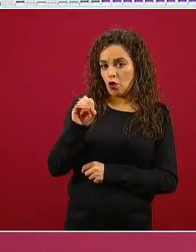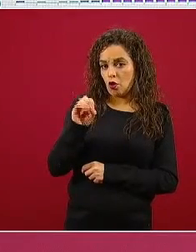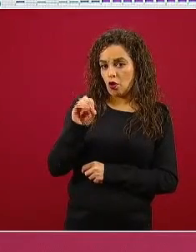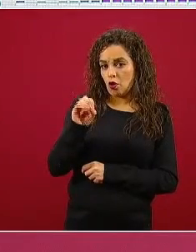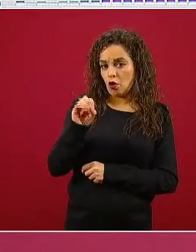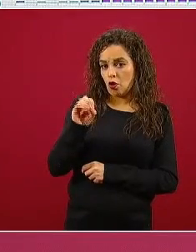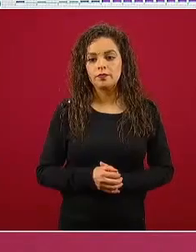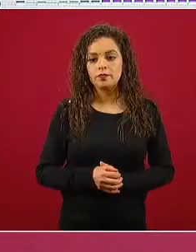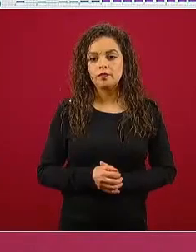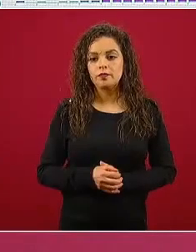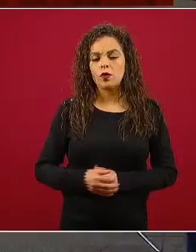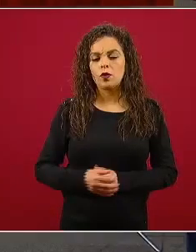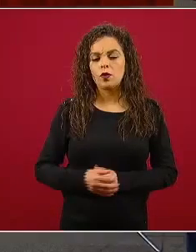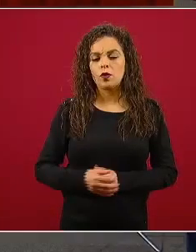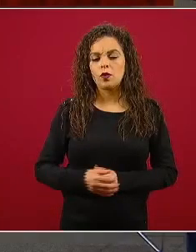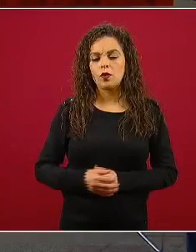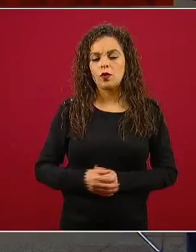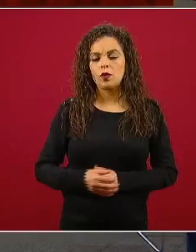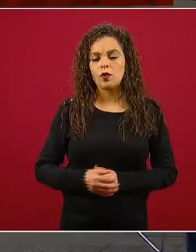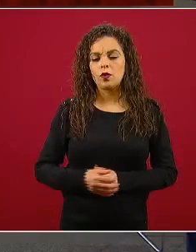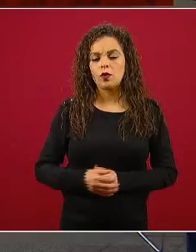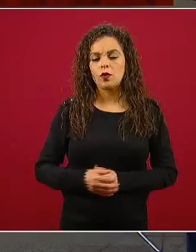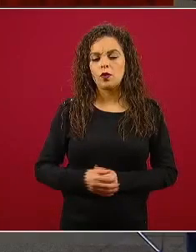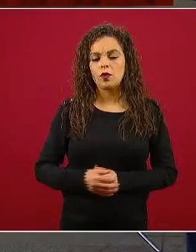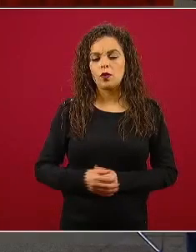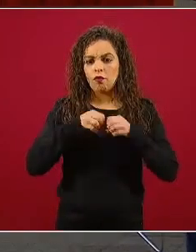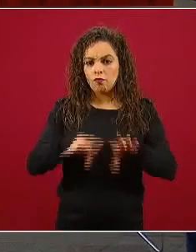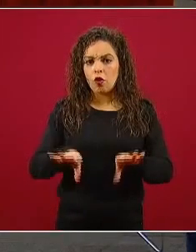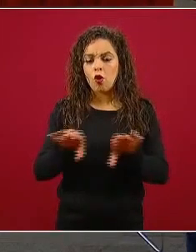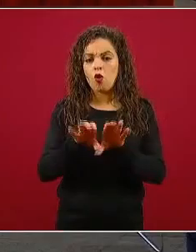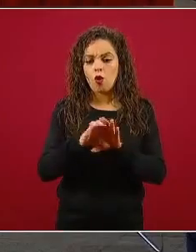todo el público sobre el correcto llenado de